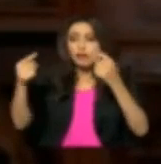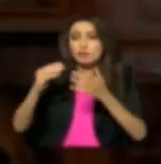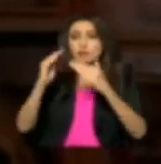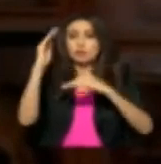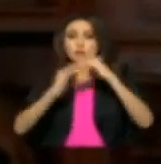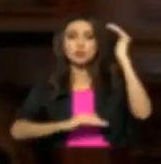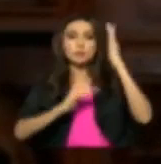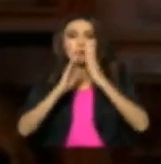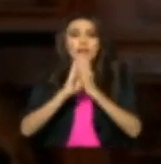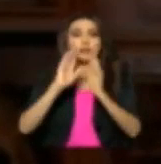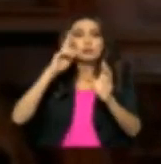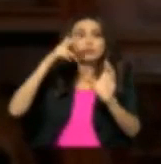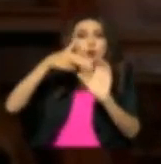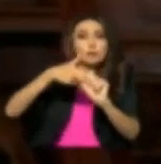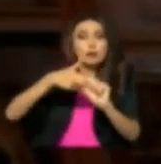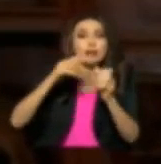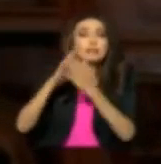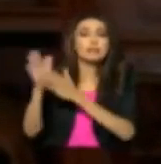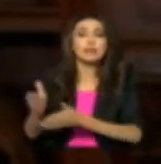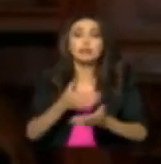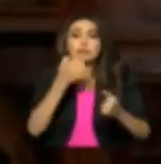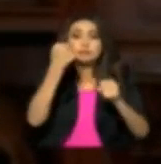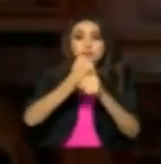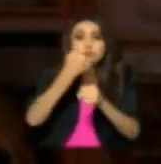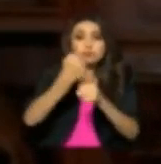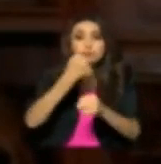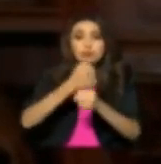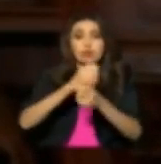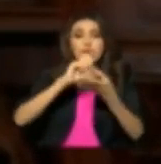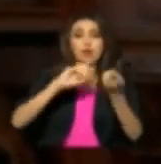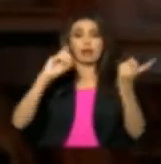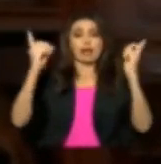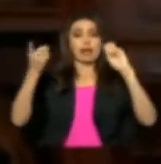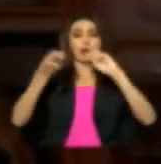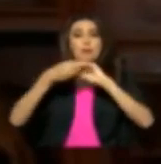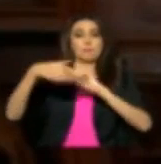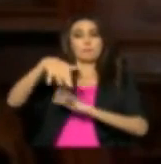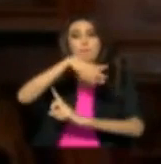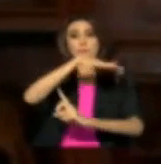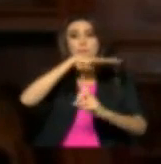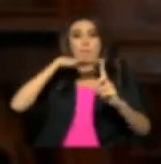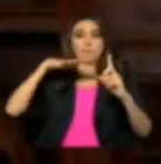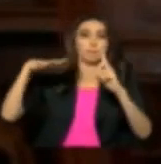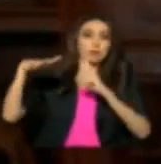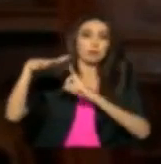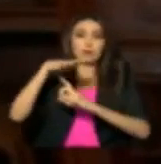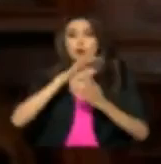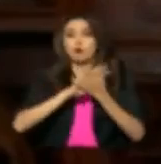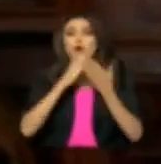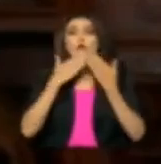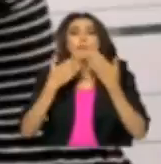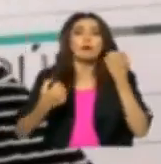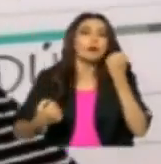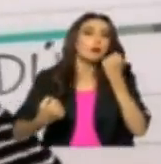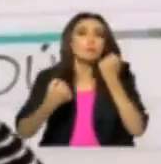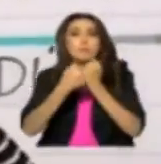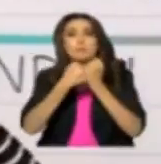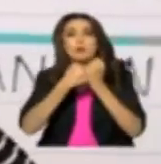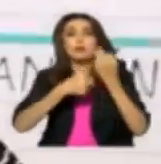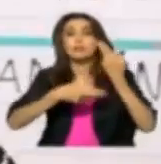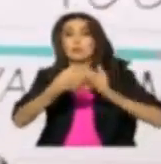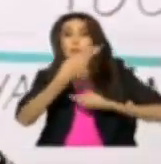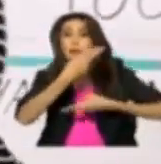en línea con la agenda mundial que lucha contra el cambio climático, nos permite liberar recursos para apoyar a nuestros